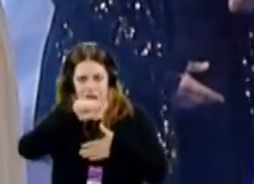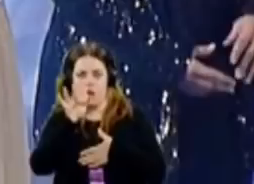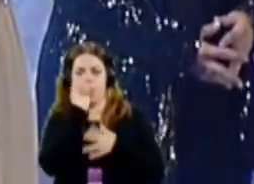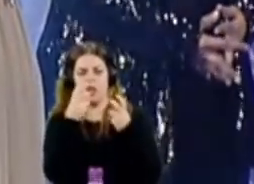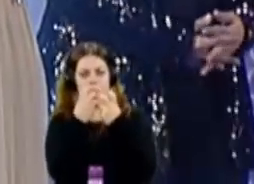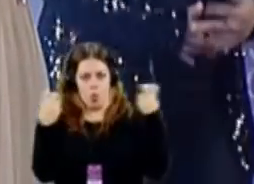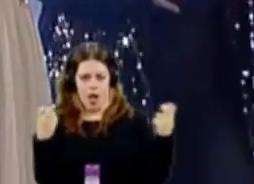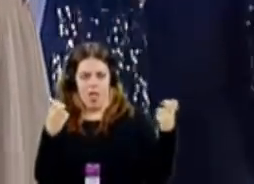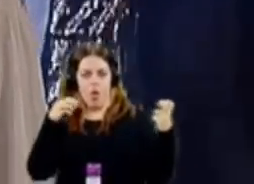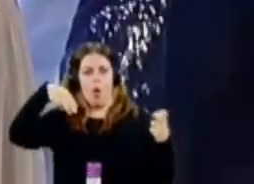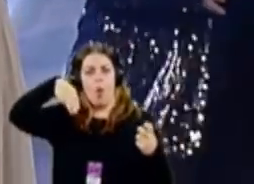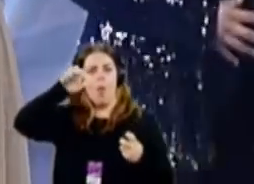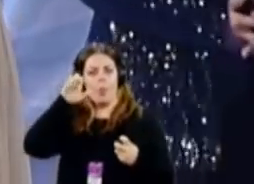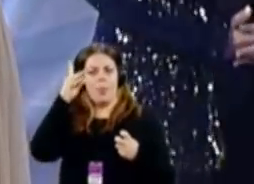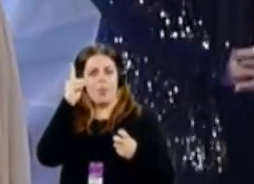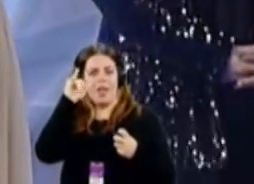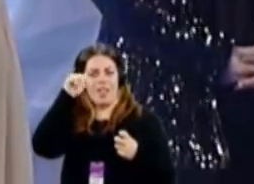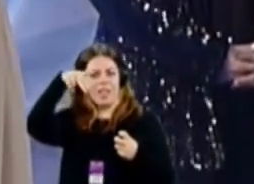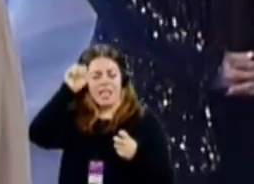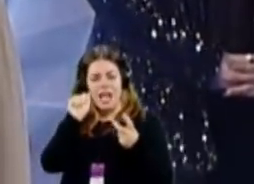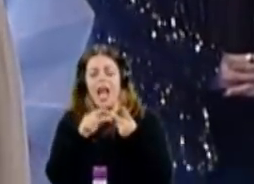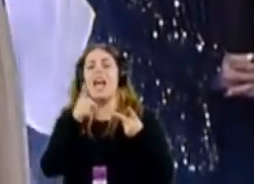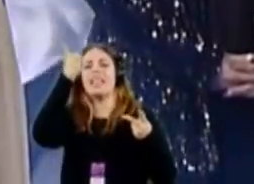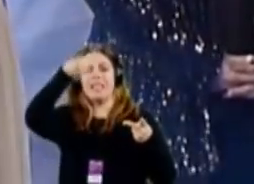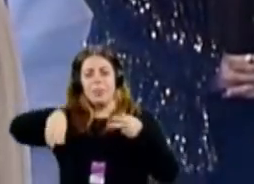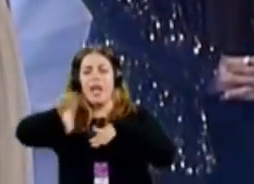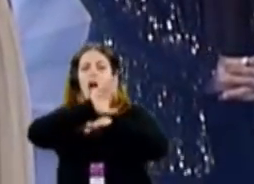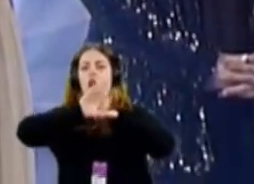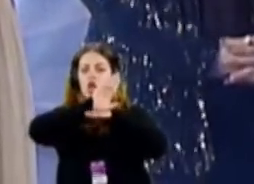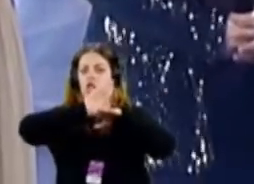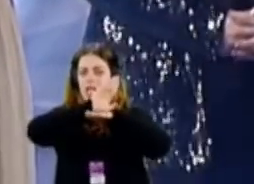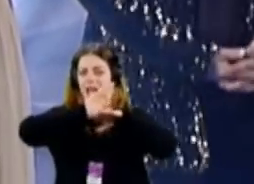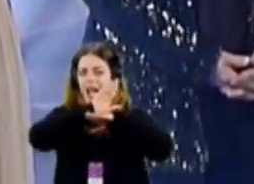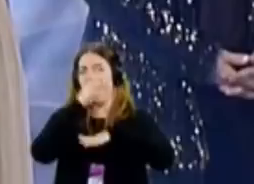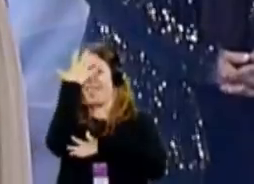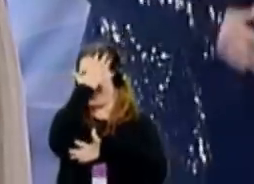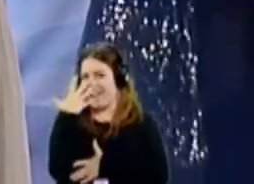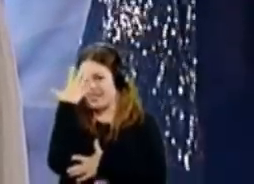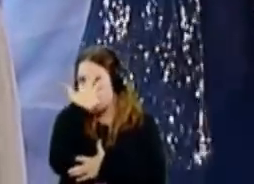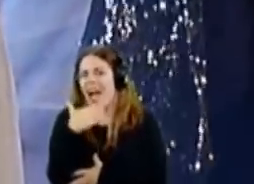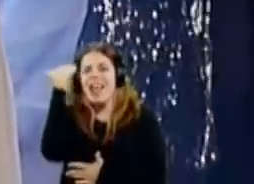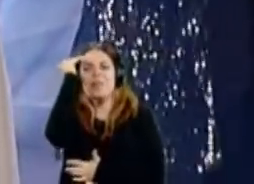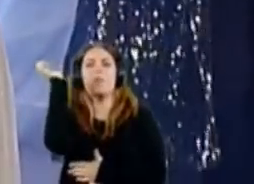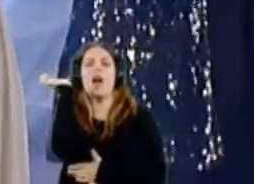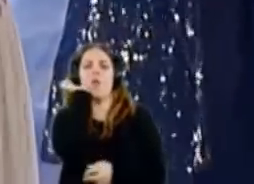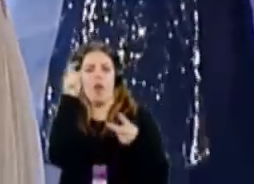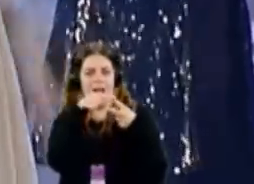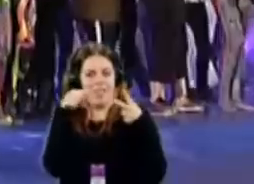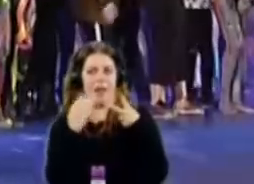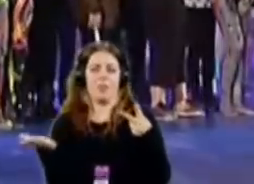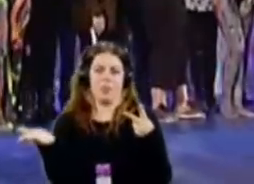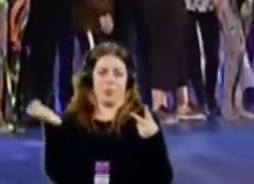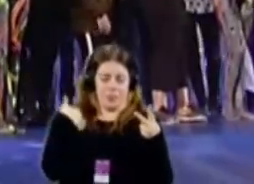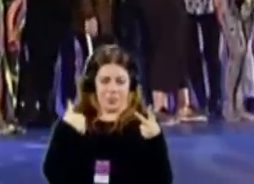sobre. Y también a la concejala de carnaval y más áreas, Inmaculada Medina.